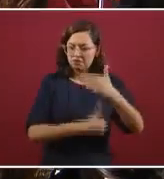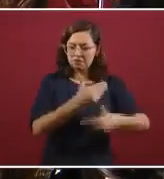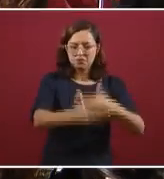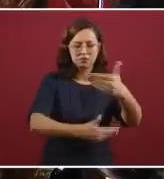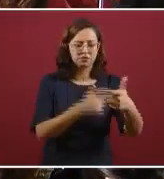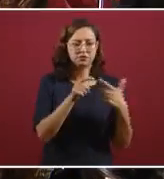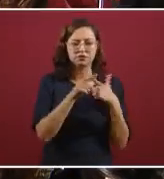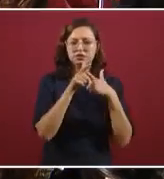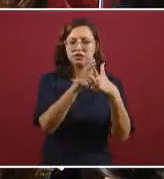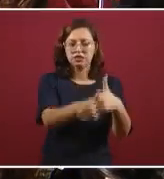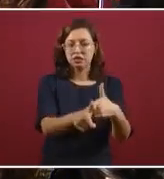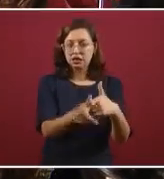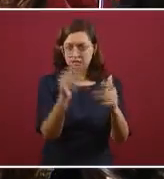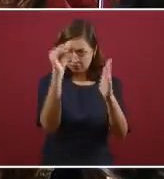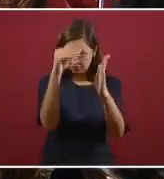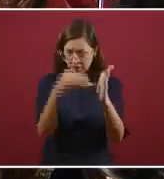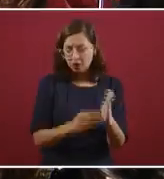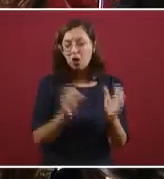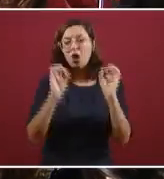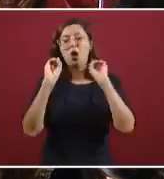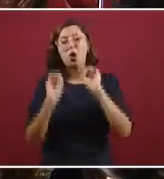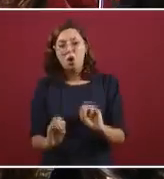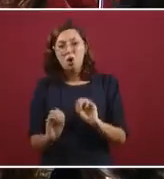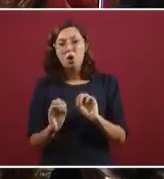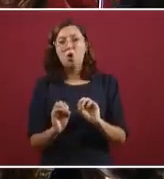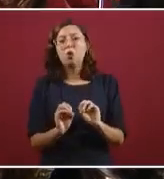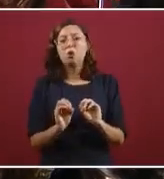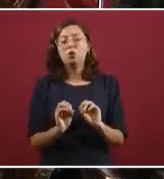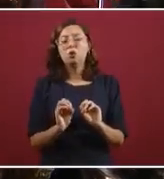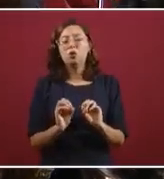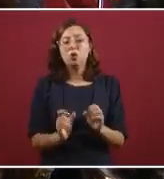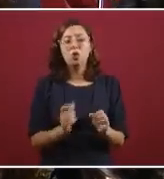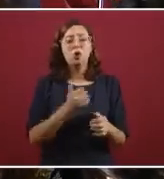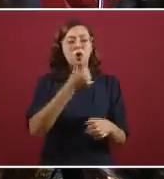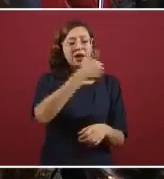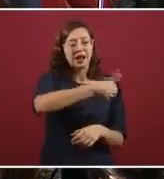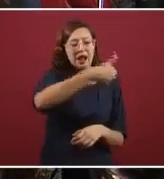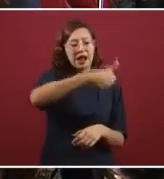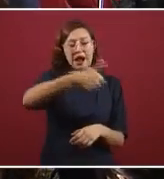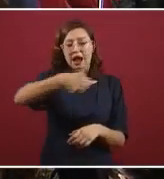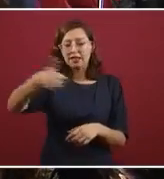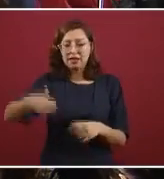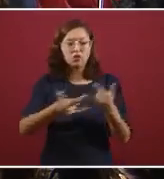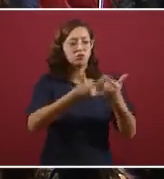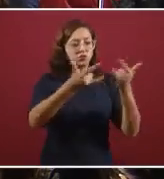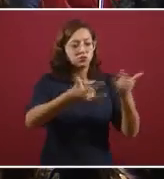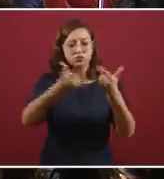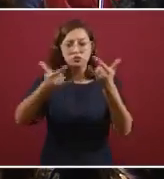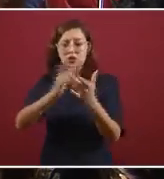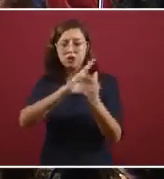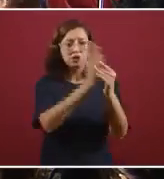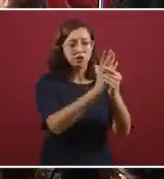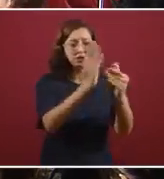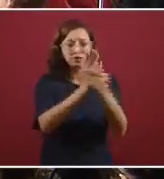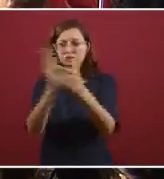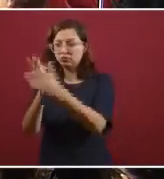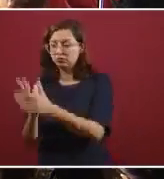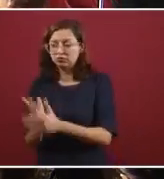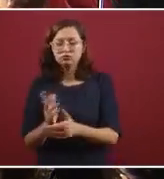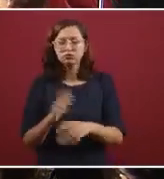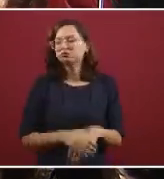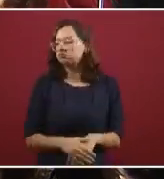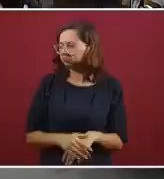de liberación, digamos, revisando caso por caso. Se está trabajando en el proyecto de ley de amnistía. Gracias. La